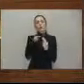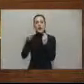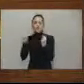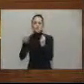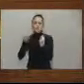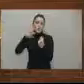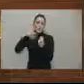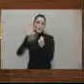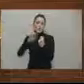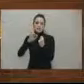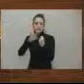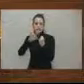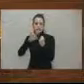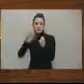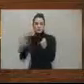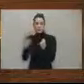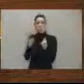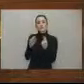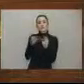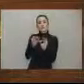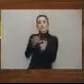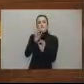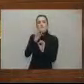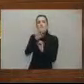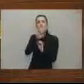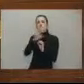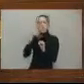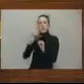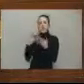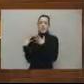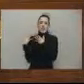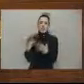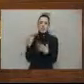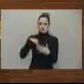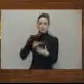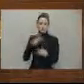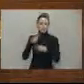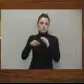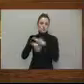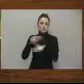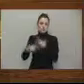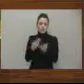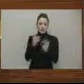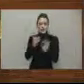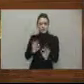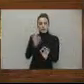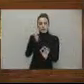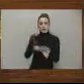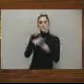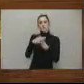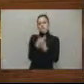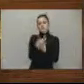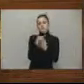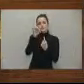la gestionada por FEVE durante los últimos 10 años. Aquí, más que en ninguna otra situación, se